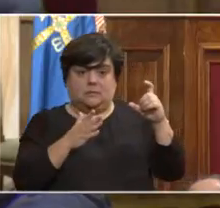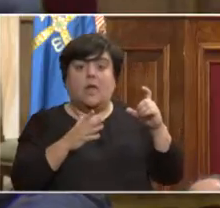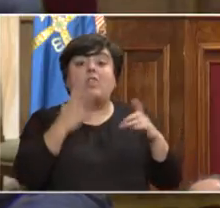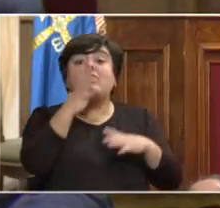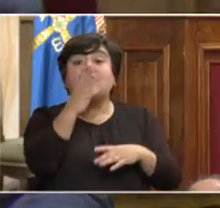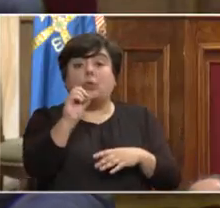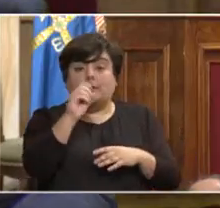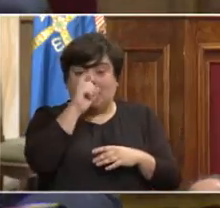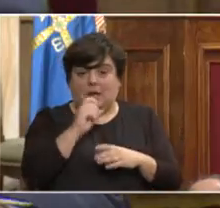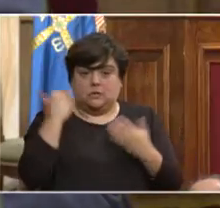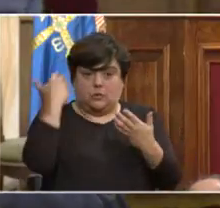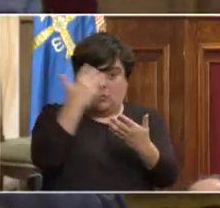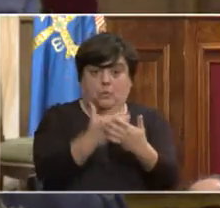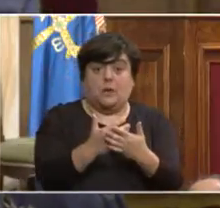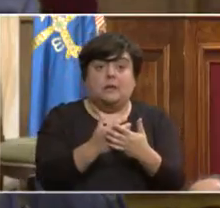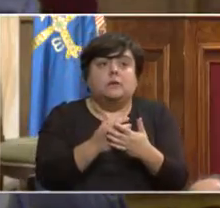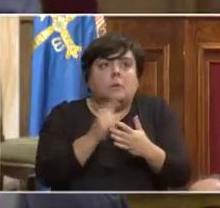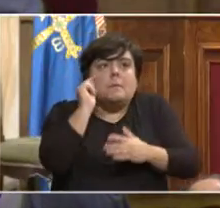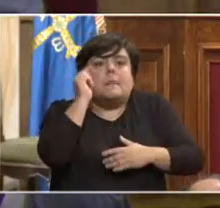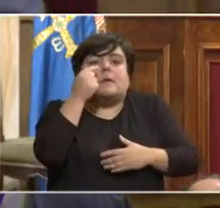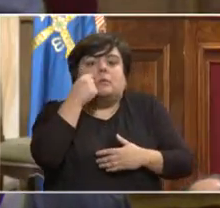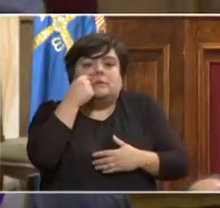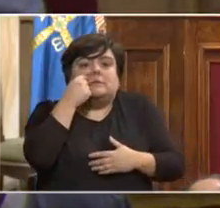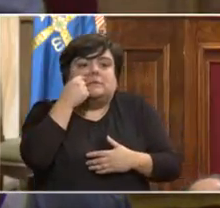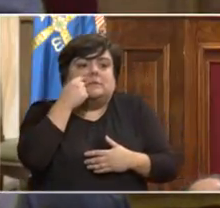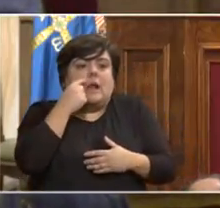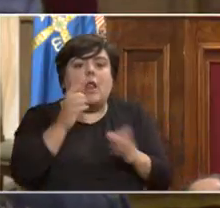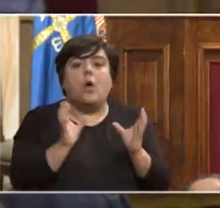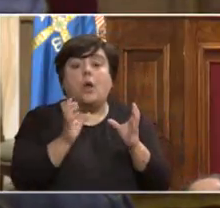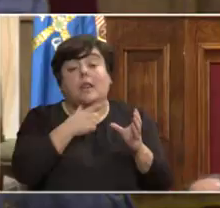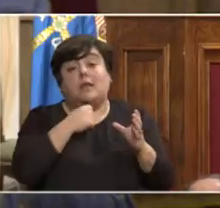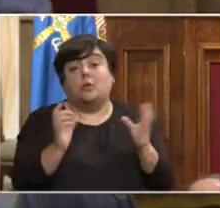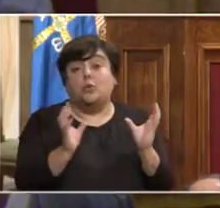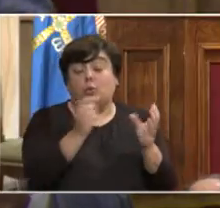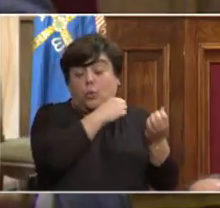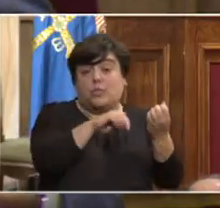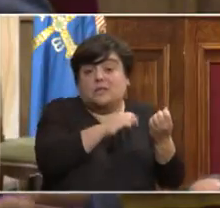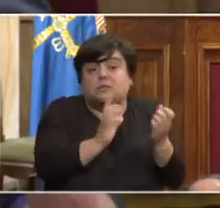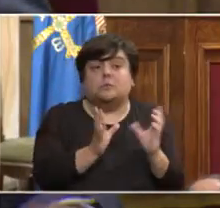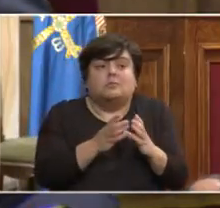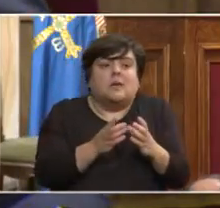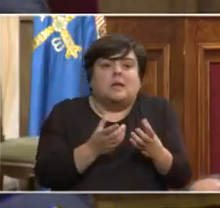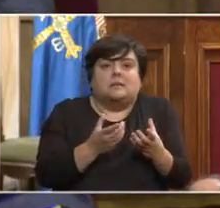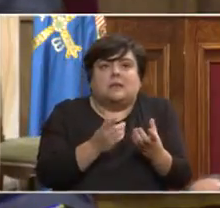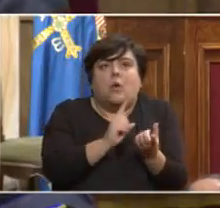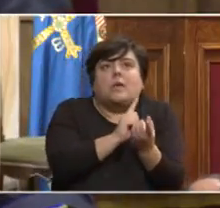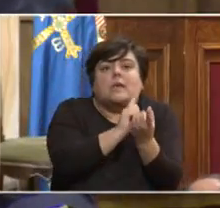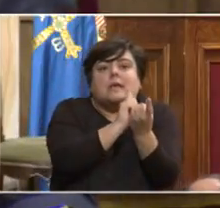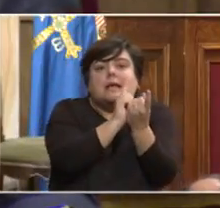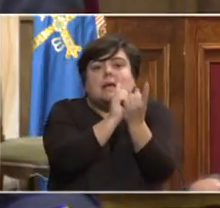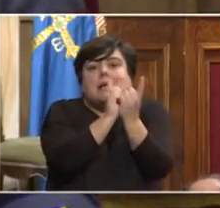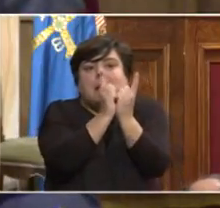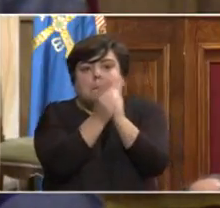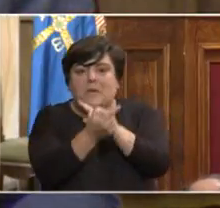Y tomé conciencia de que Les Lelutier es un ser vivo que se modificó a lo largo de estas